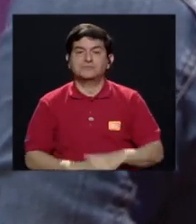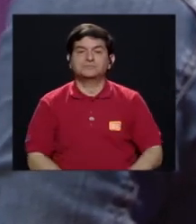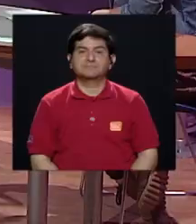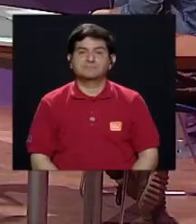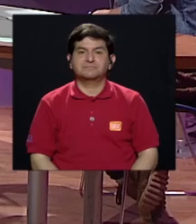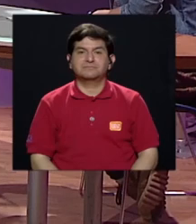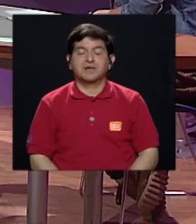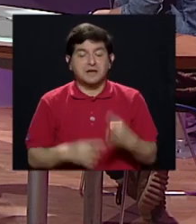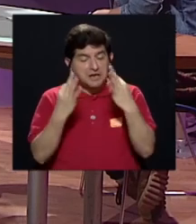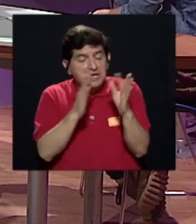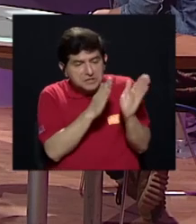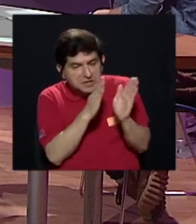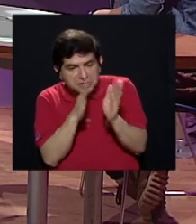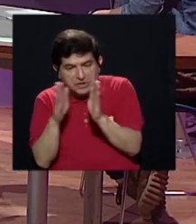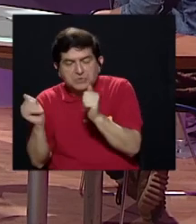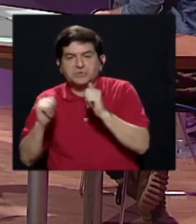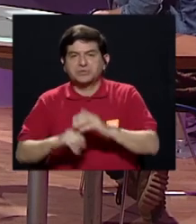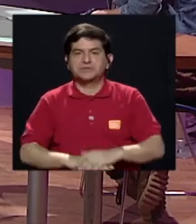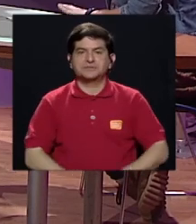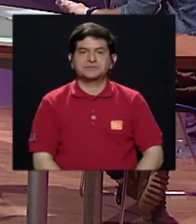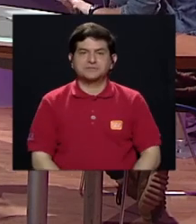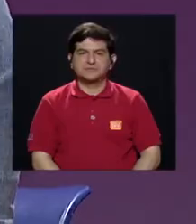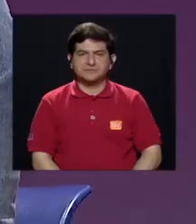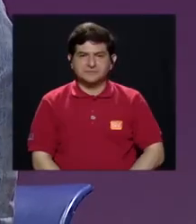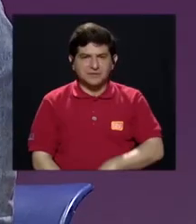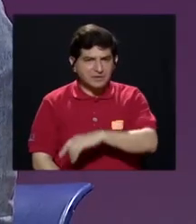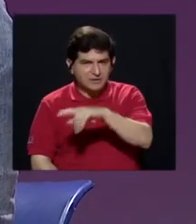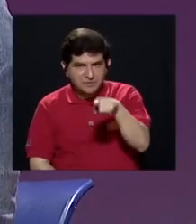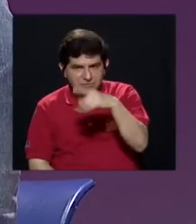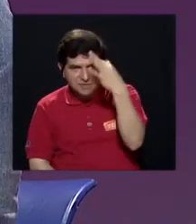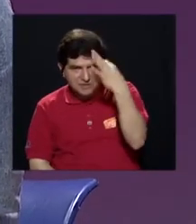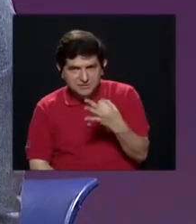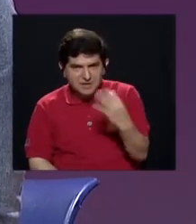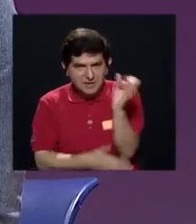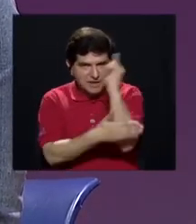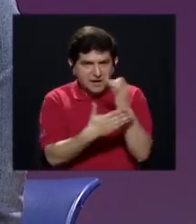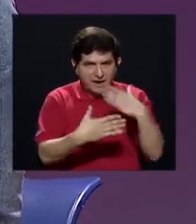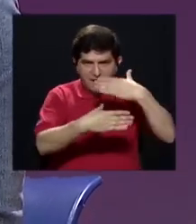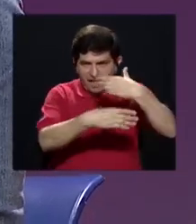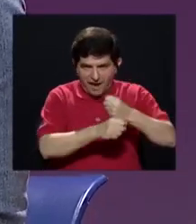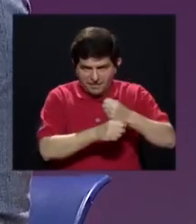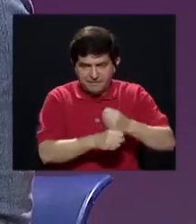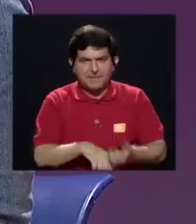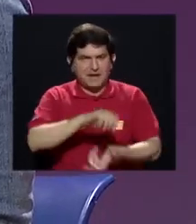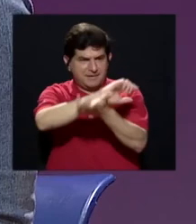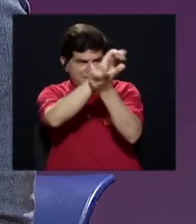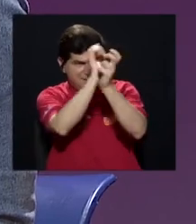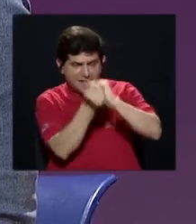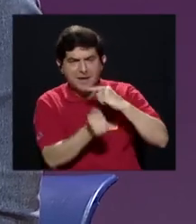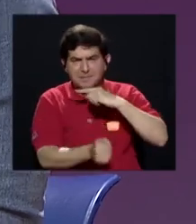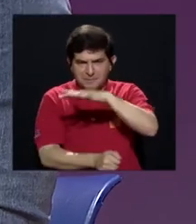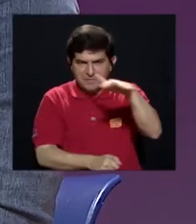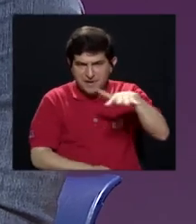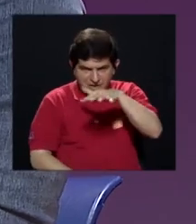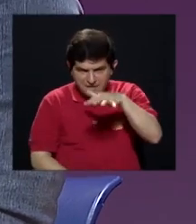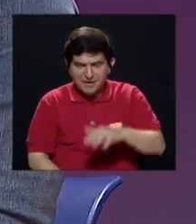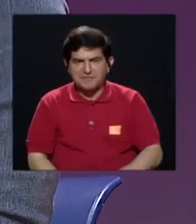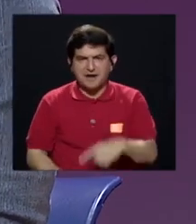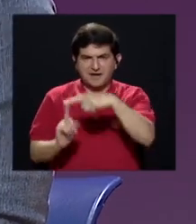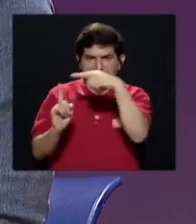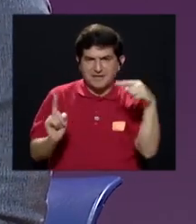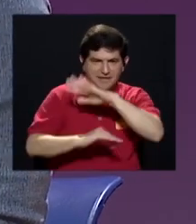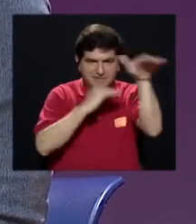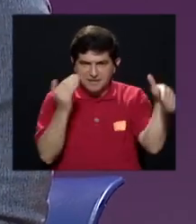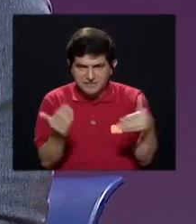Exacto. Organizarnos. Ok, ¿creen que con el arte que ustedes realizan están transformando la realidad entonces a partir de